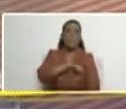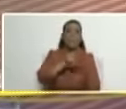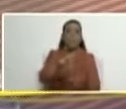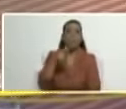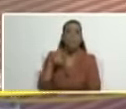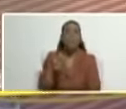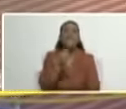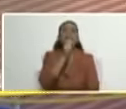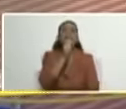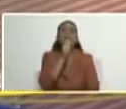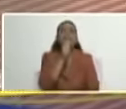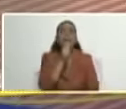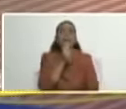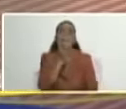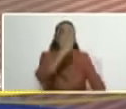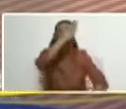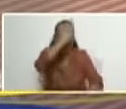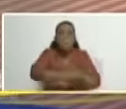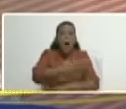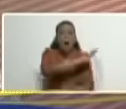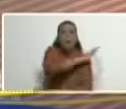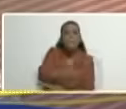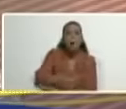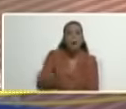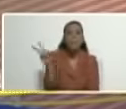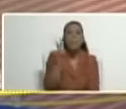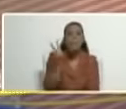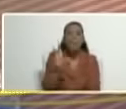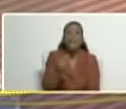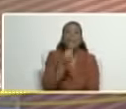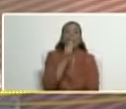¿Y quién pidió las sanciones contra Venezuela?